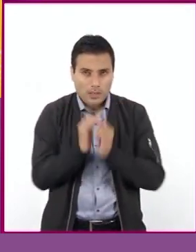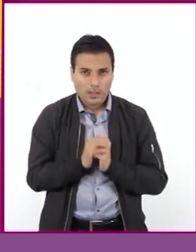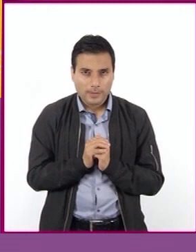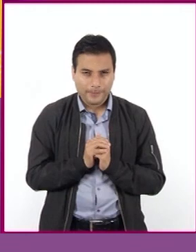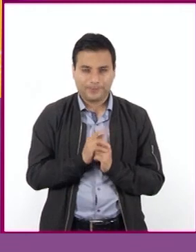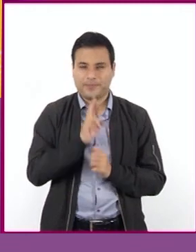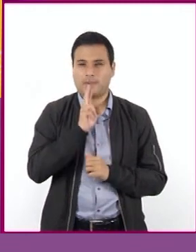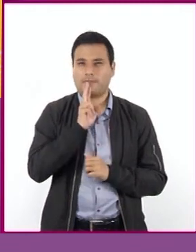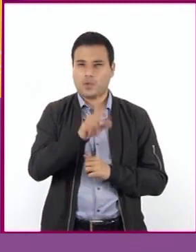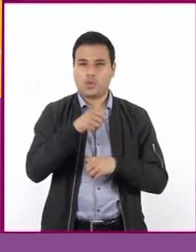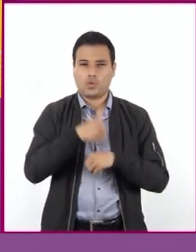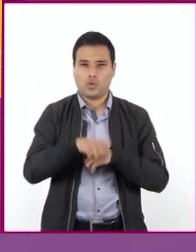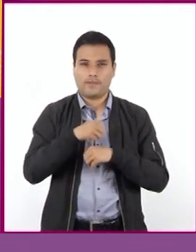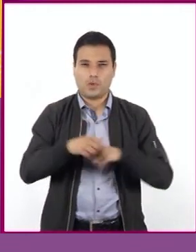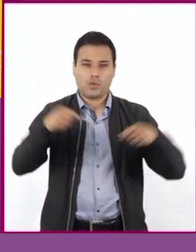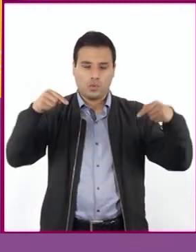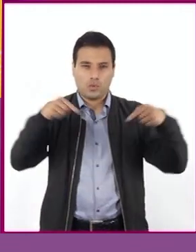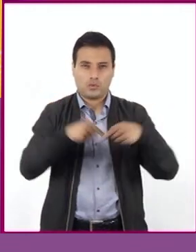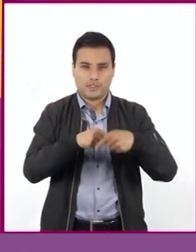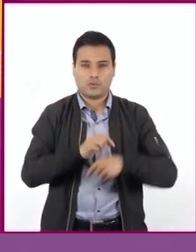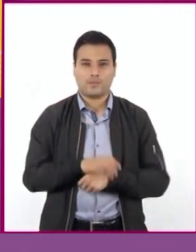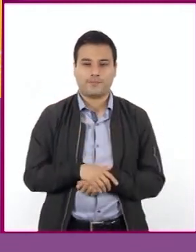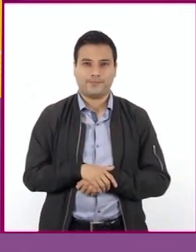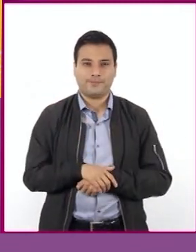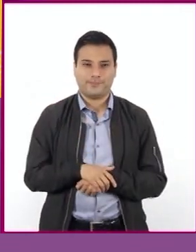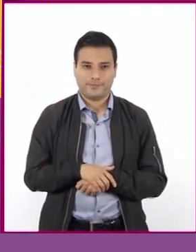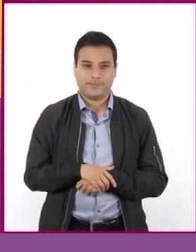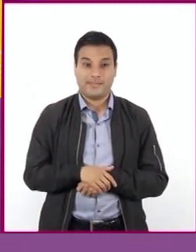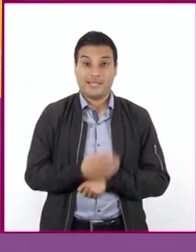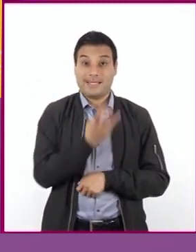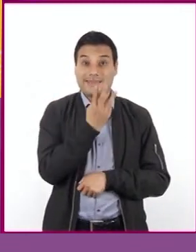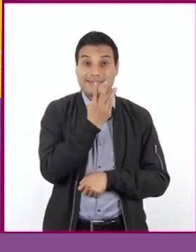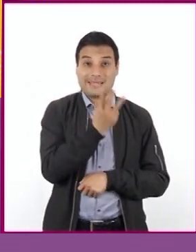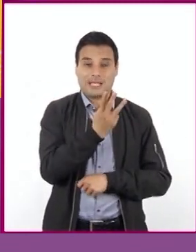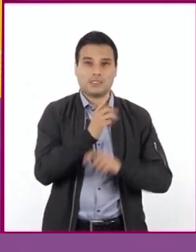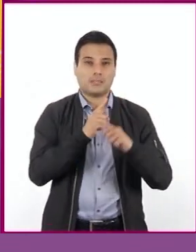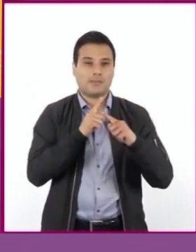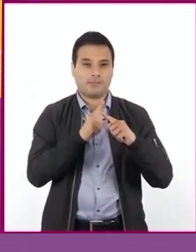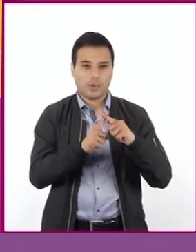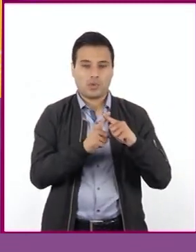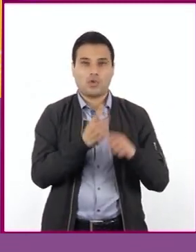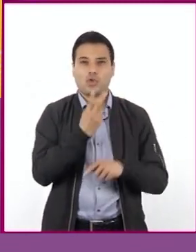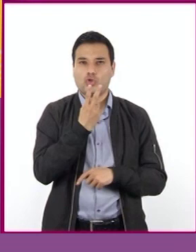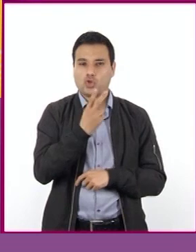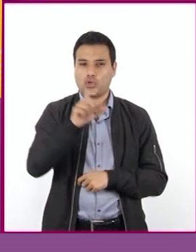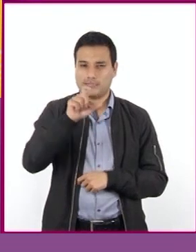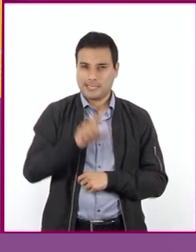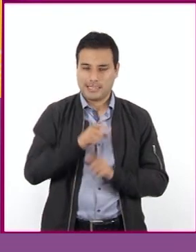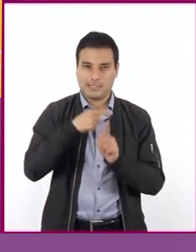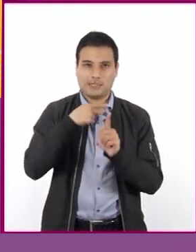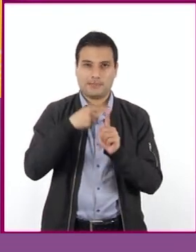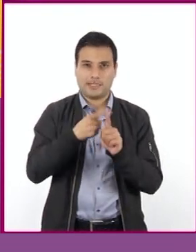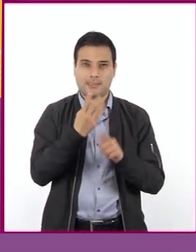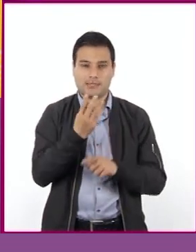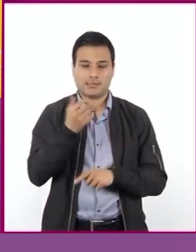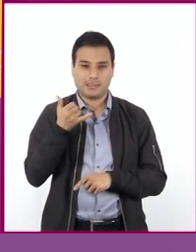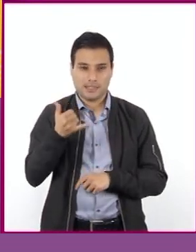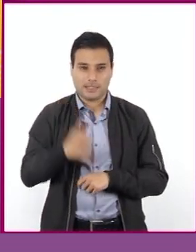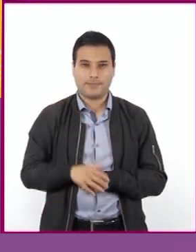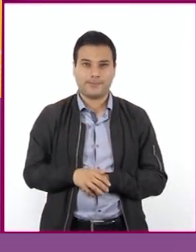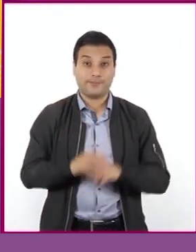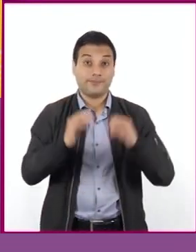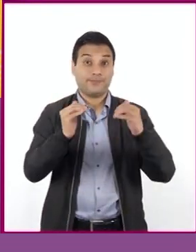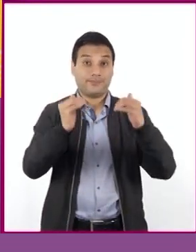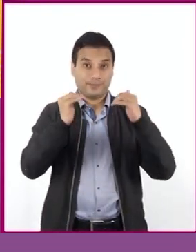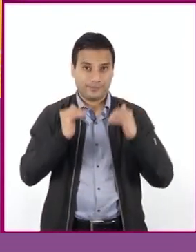producto cruzado, es decir, el coeficiente 3 multiplicará a toda la primera ecuación y el coeficiente